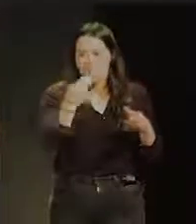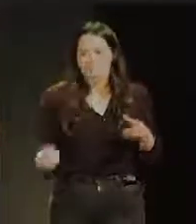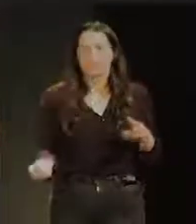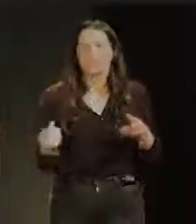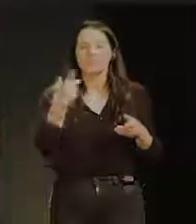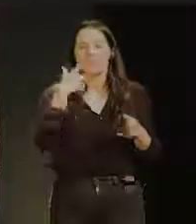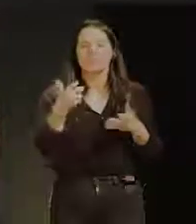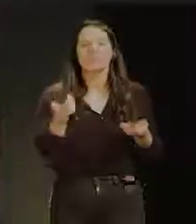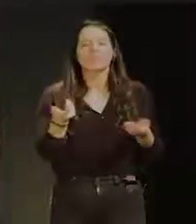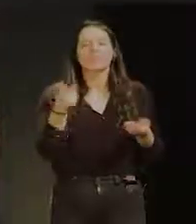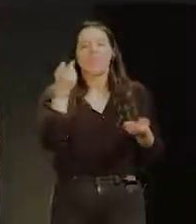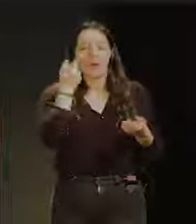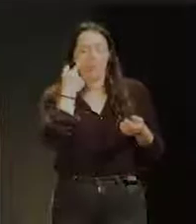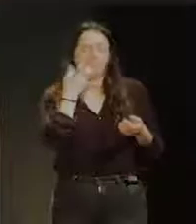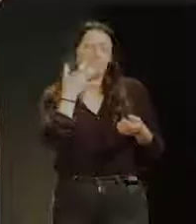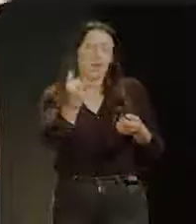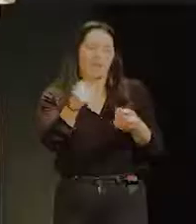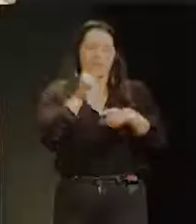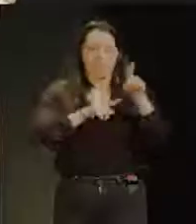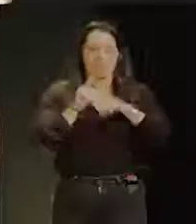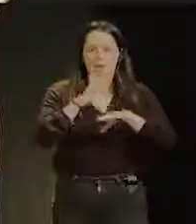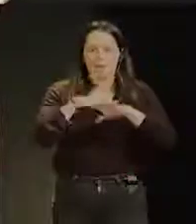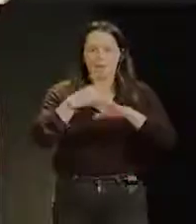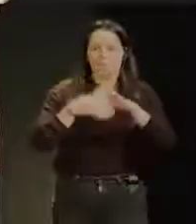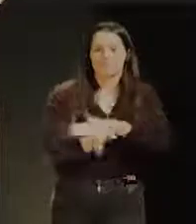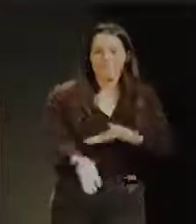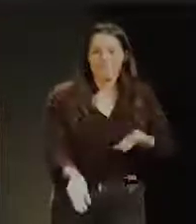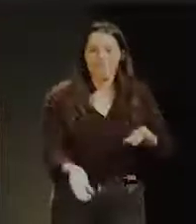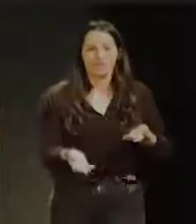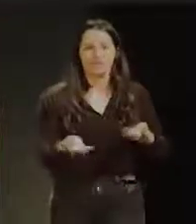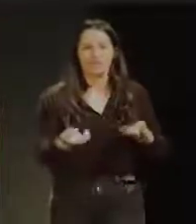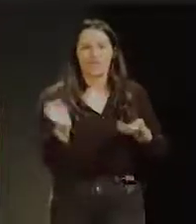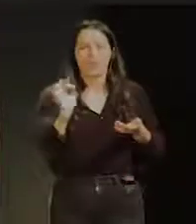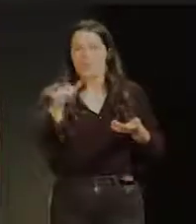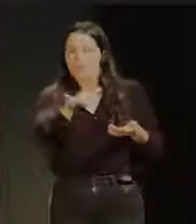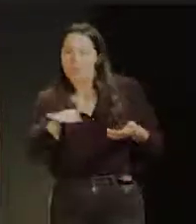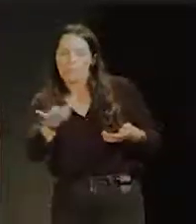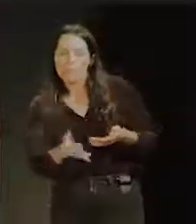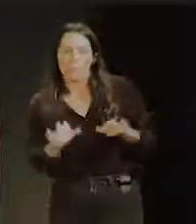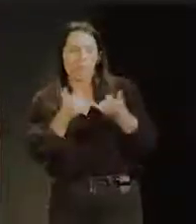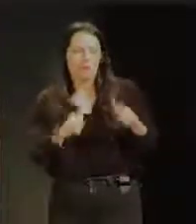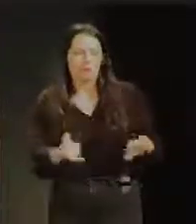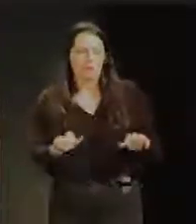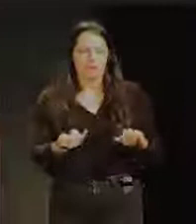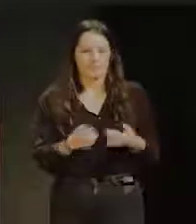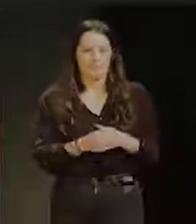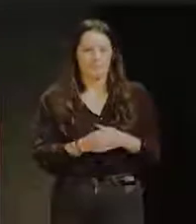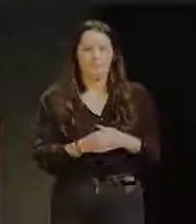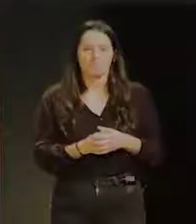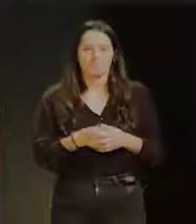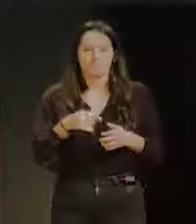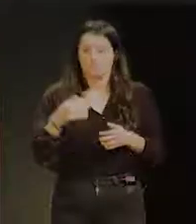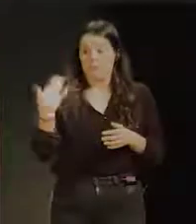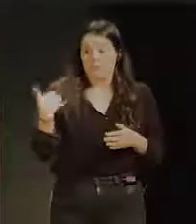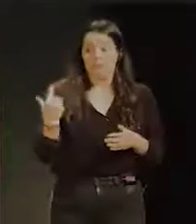han tenido algún tipo de problema para poder acceder a estos eventos, a estos lugares, y acabamos